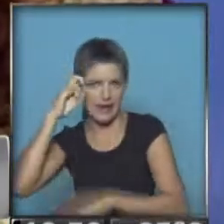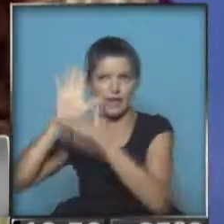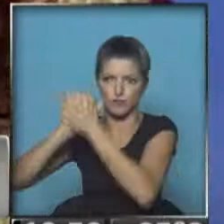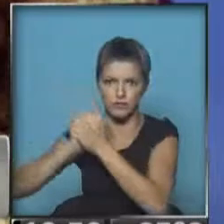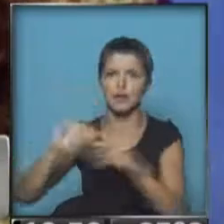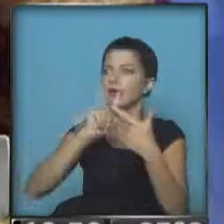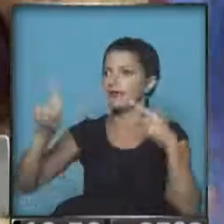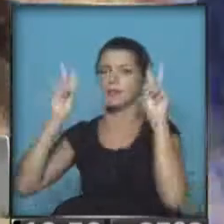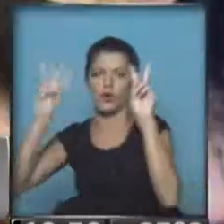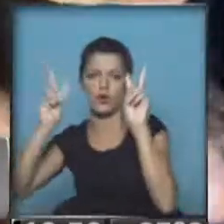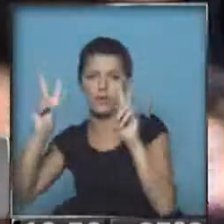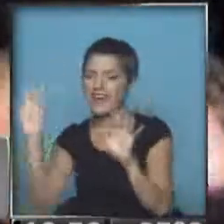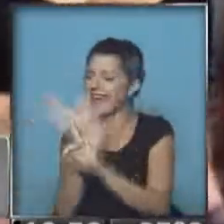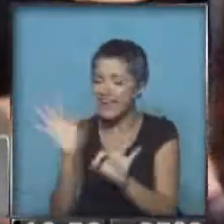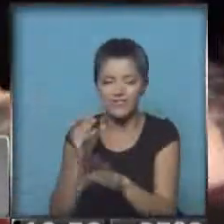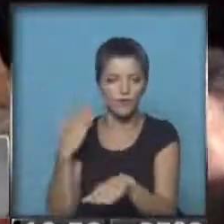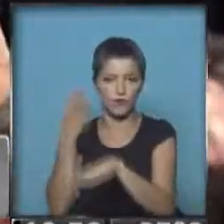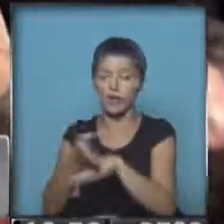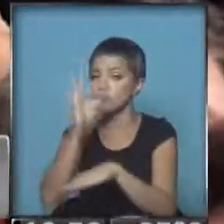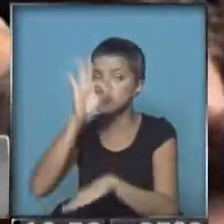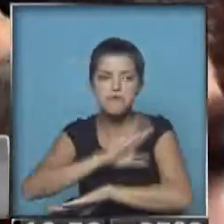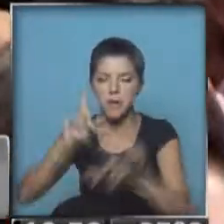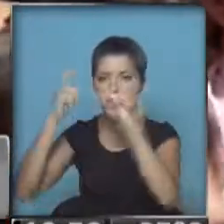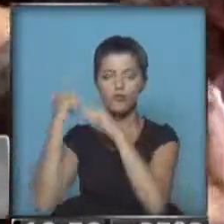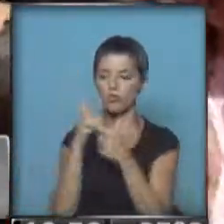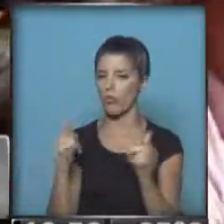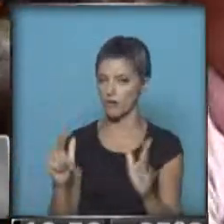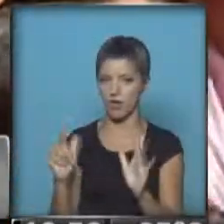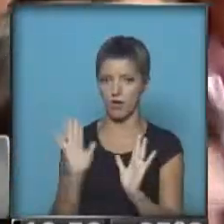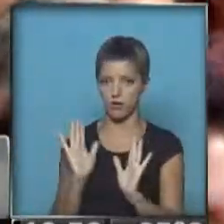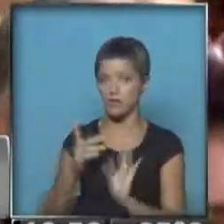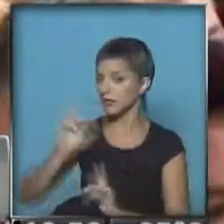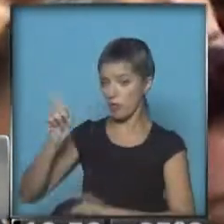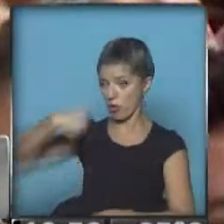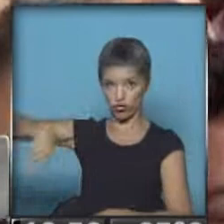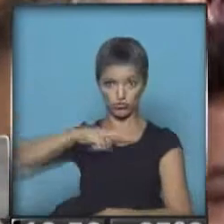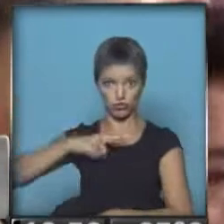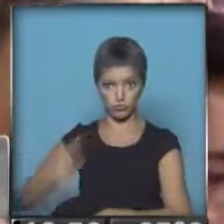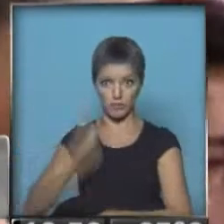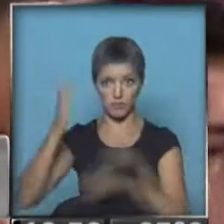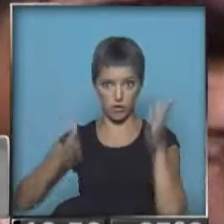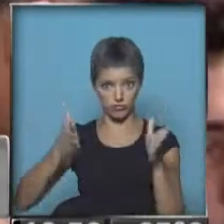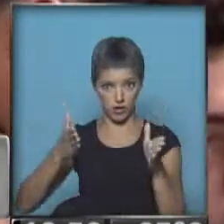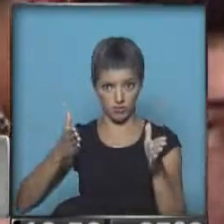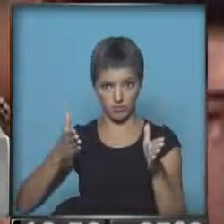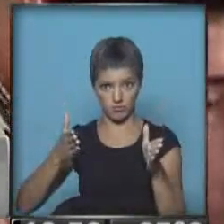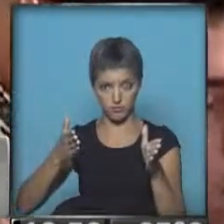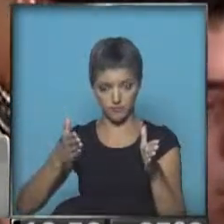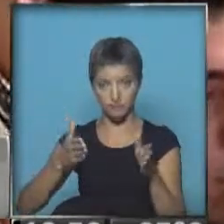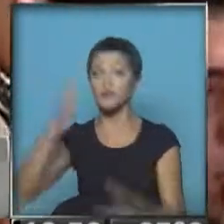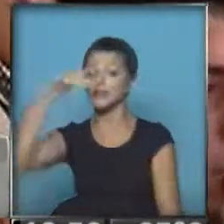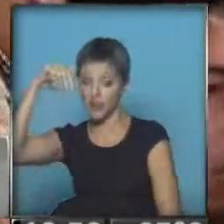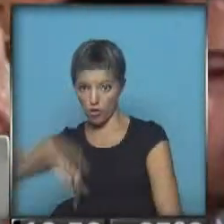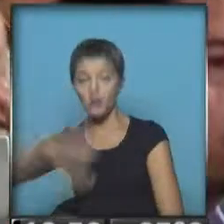Alfonsín, ni con el peronismo, ni con nadie, ni inclusive con nosotros en nuestra primera gestión. Y que se incorporaron